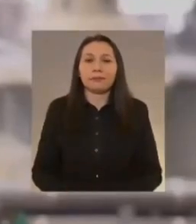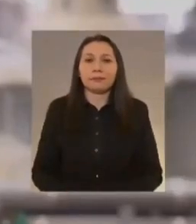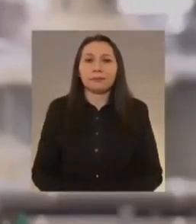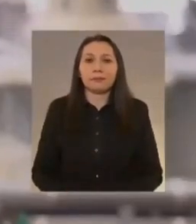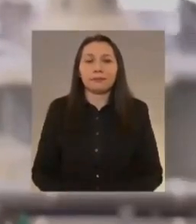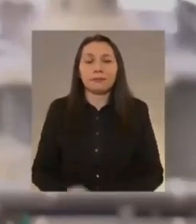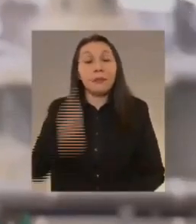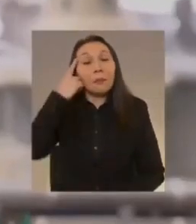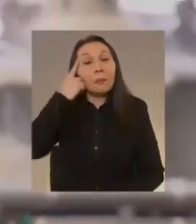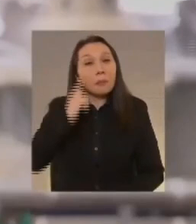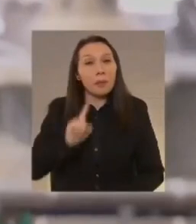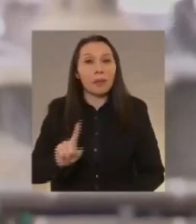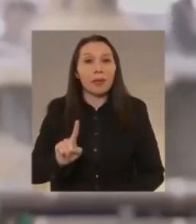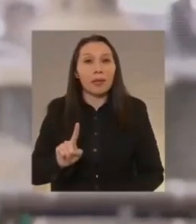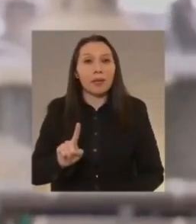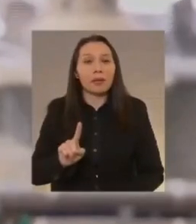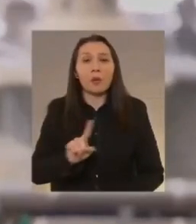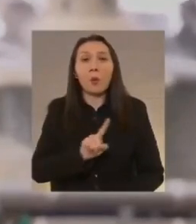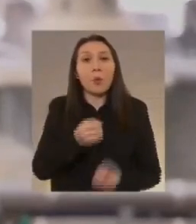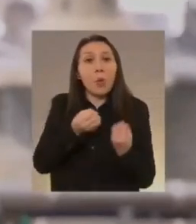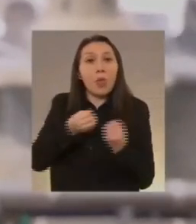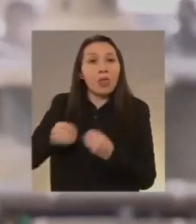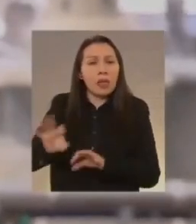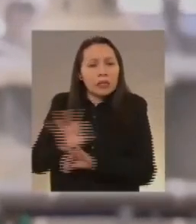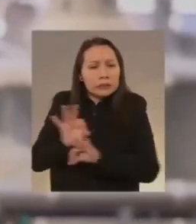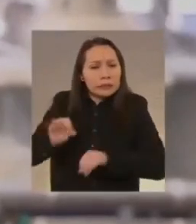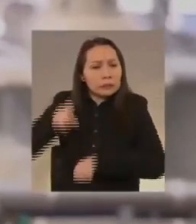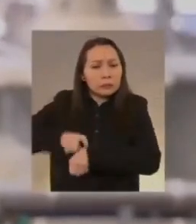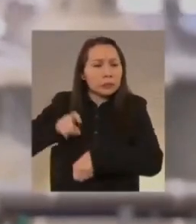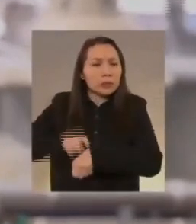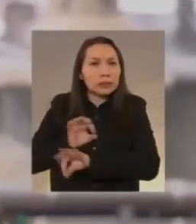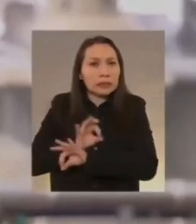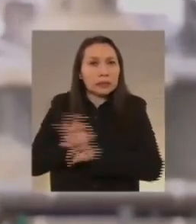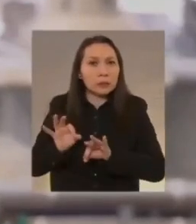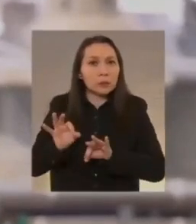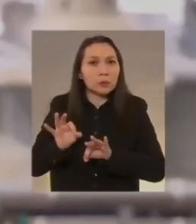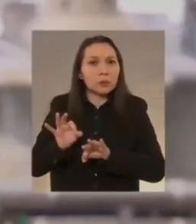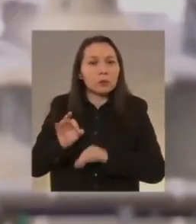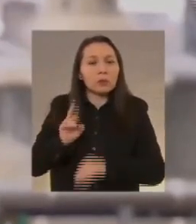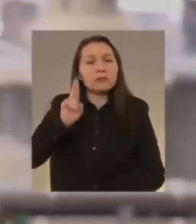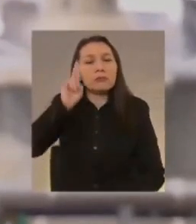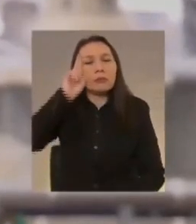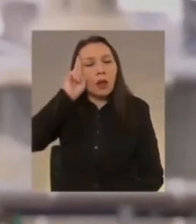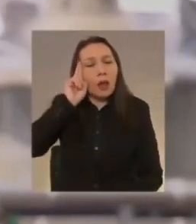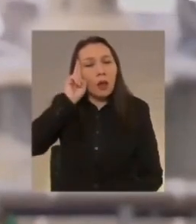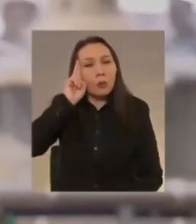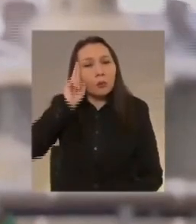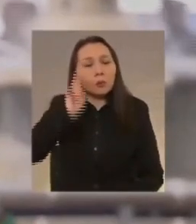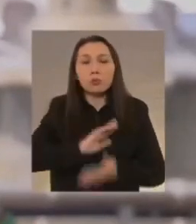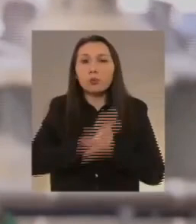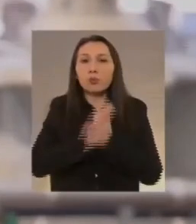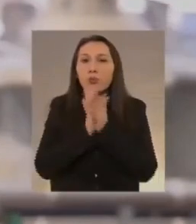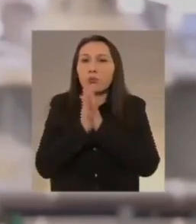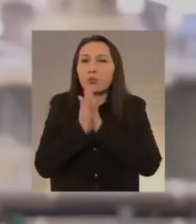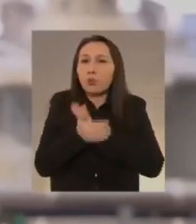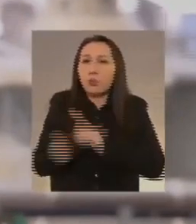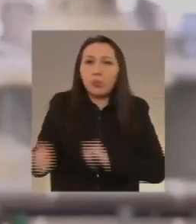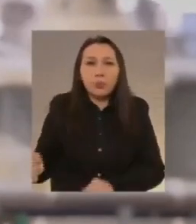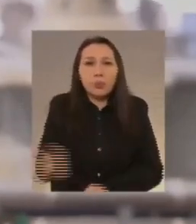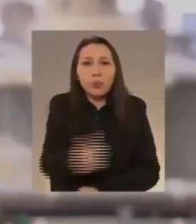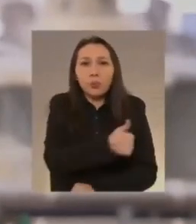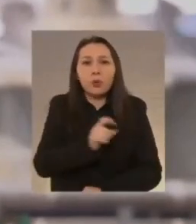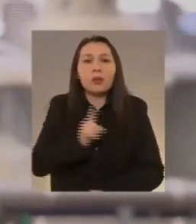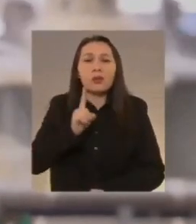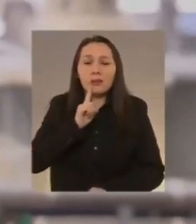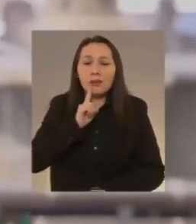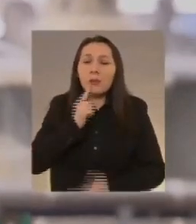pero no dejar un instante de recordar que todos, todos tenemos